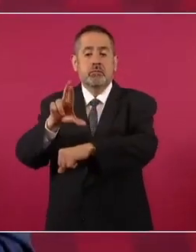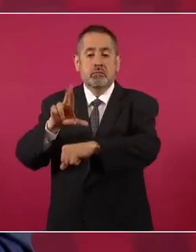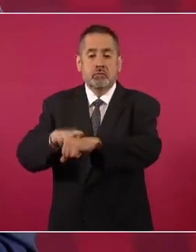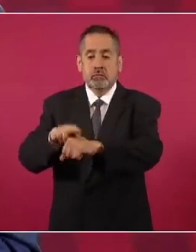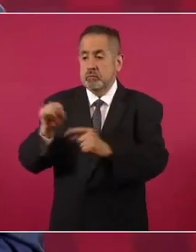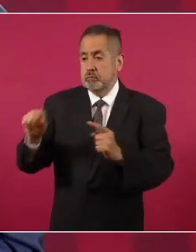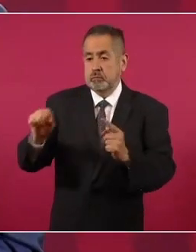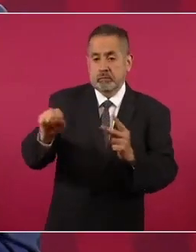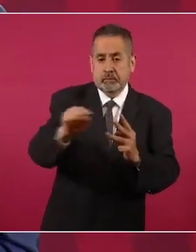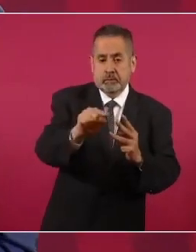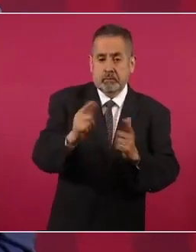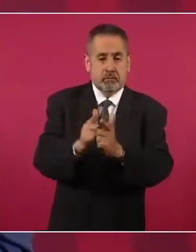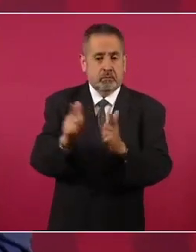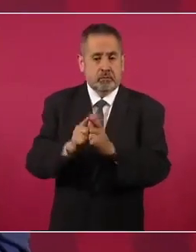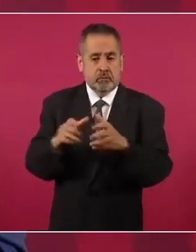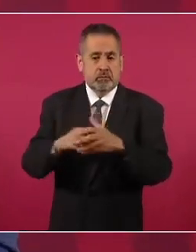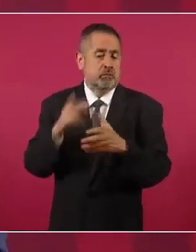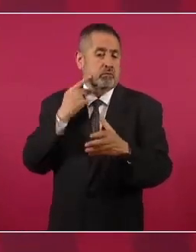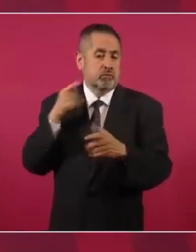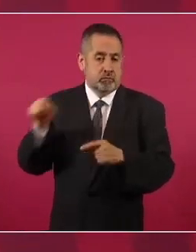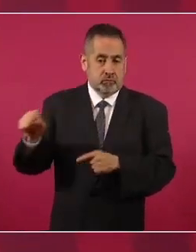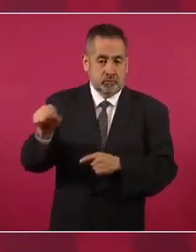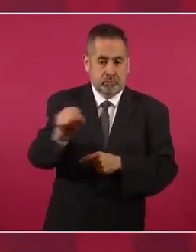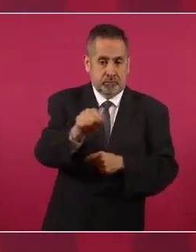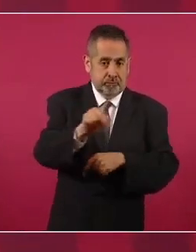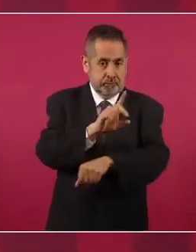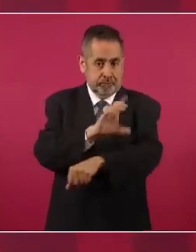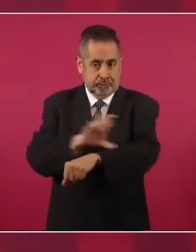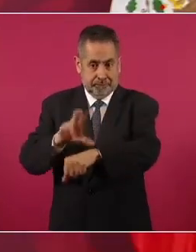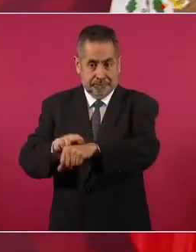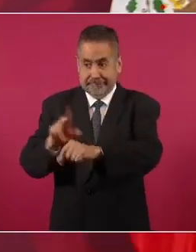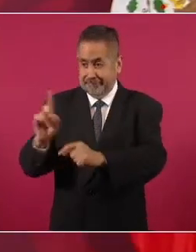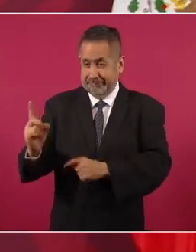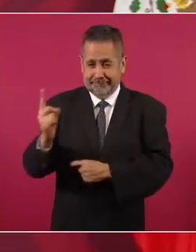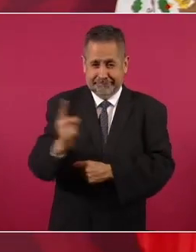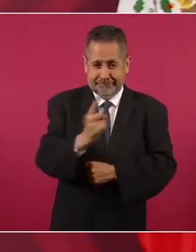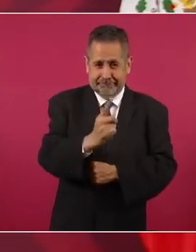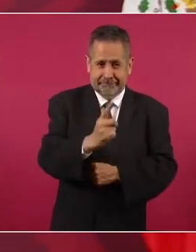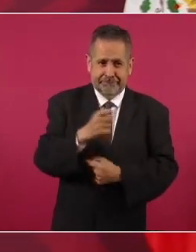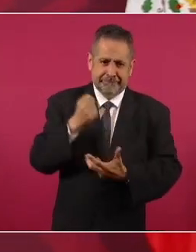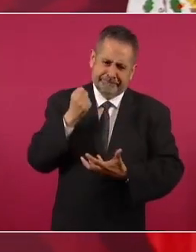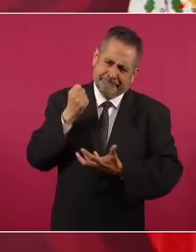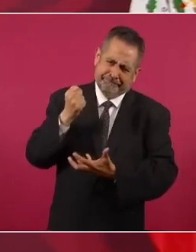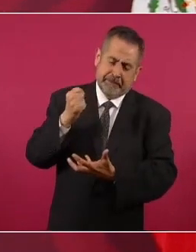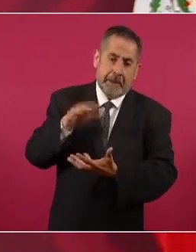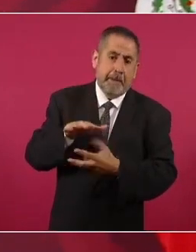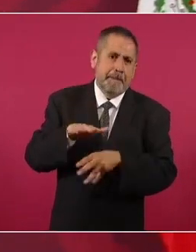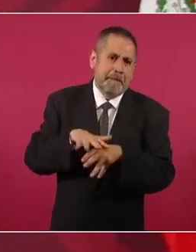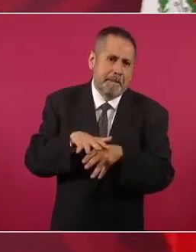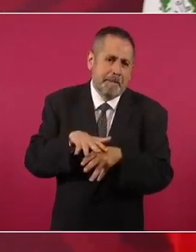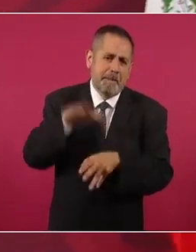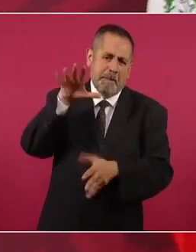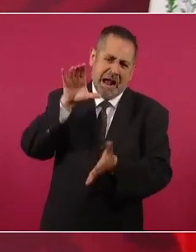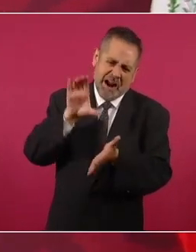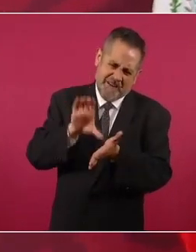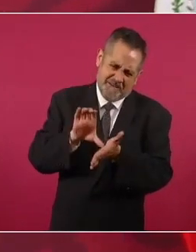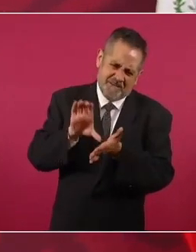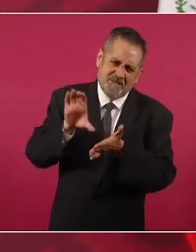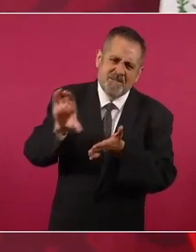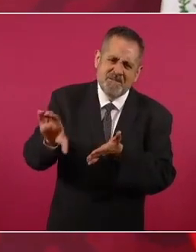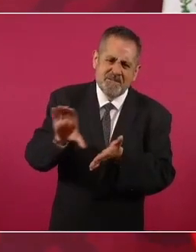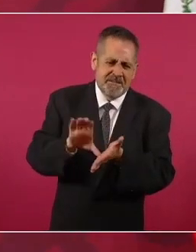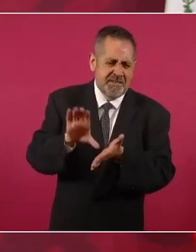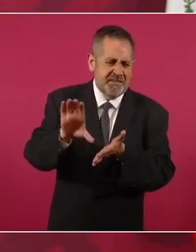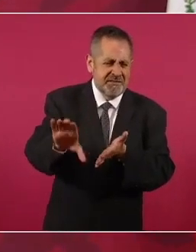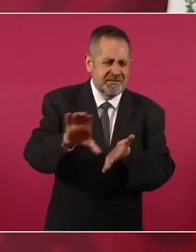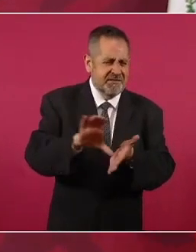de los grupos parlamentarios, a esos les tocaba muchísimo más.